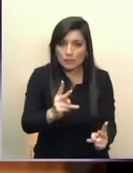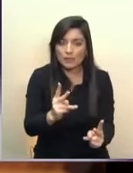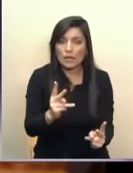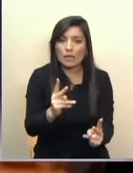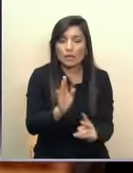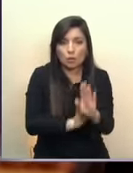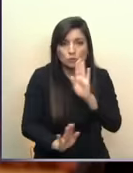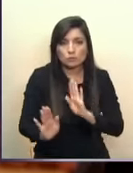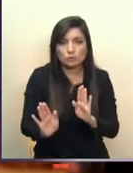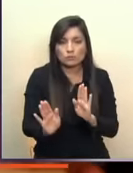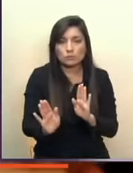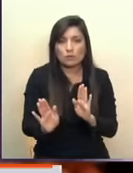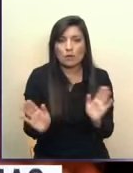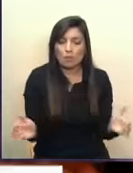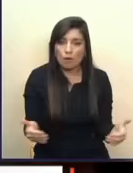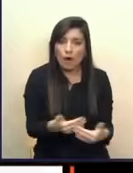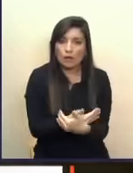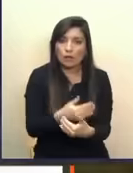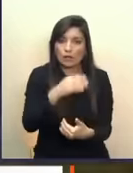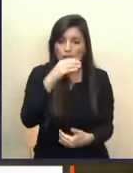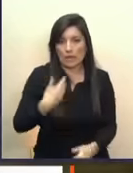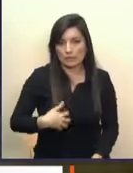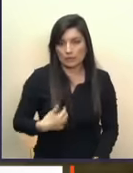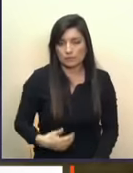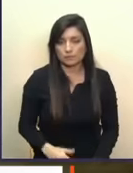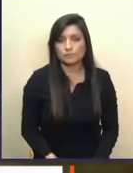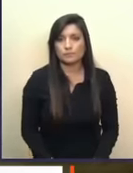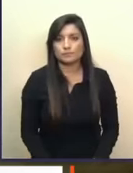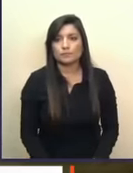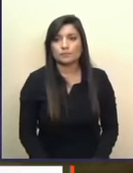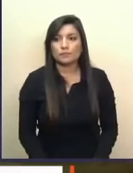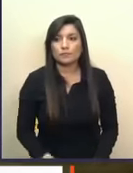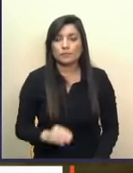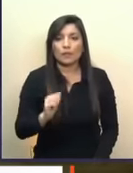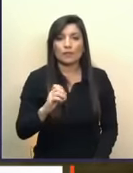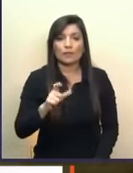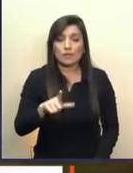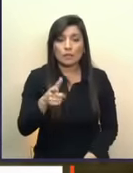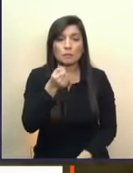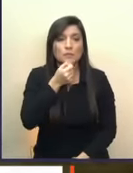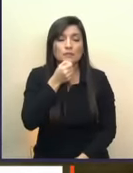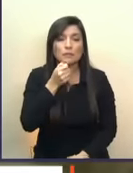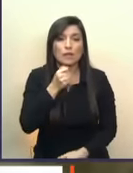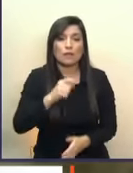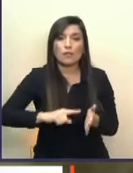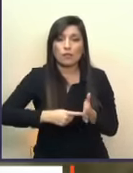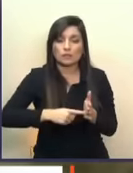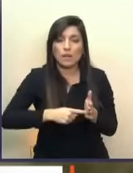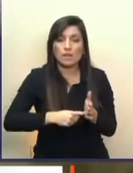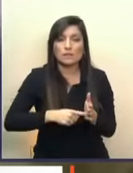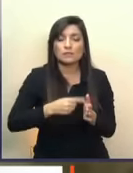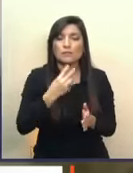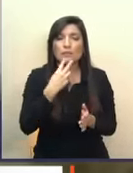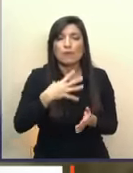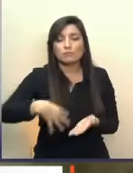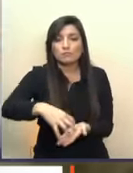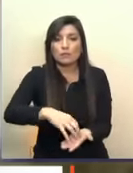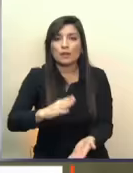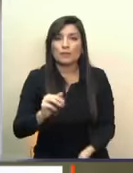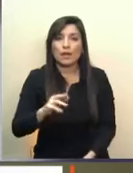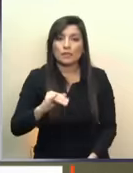refugio en Argentina. Abel Basti es periodista de Buenos Aires, radicado en Bariloche. Ha escrito